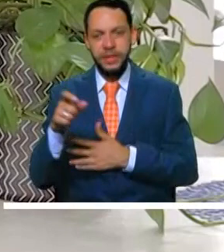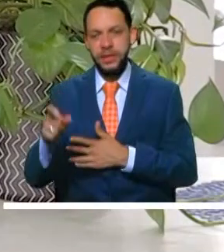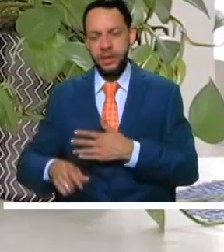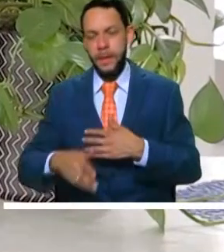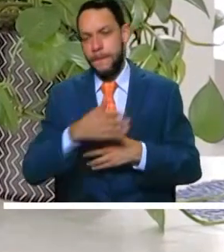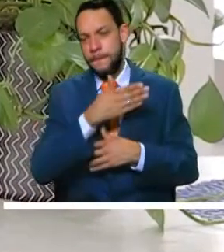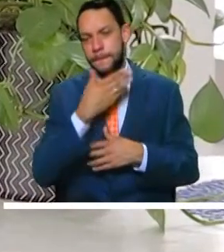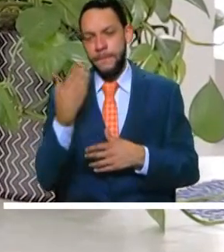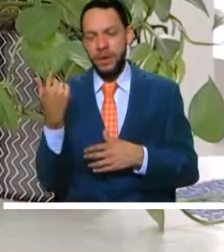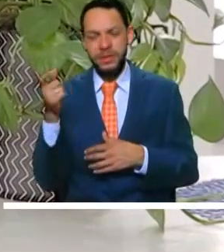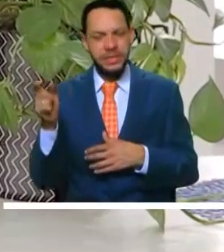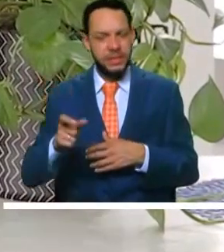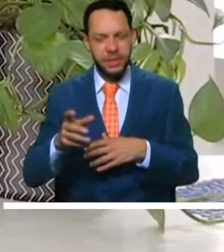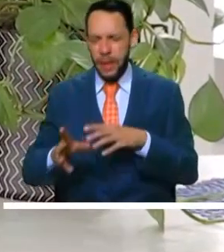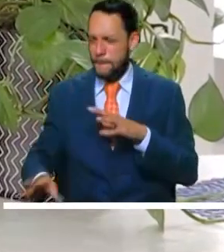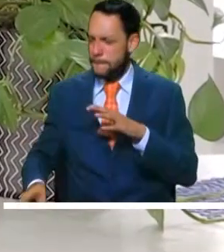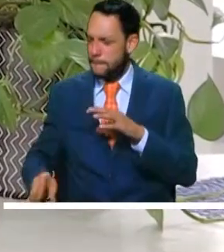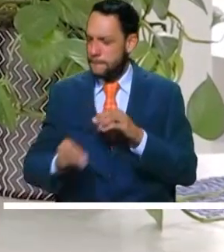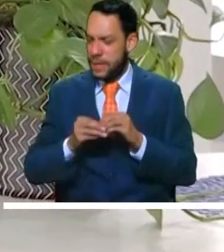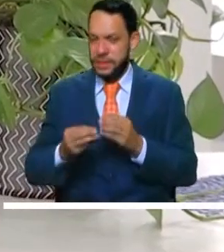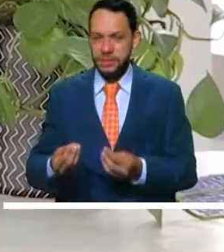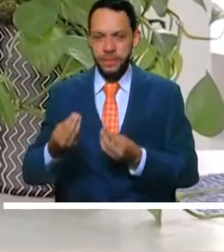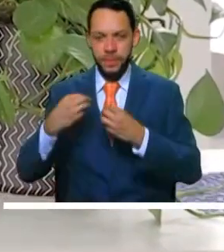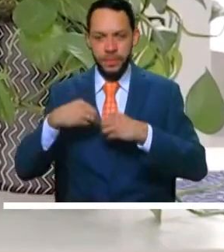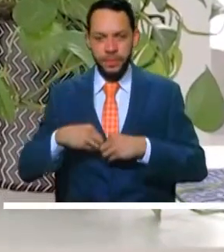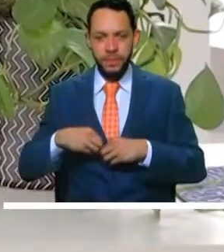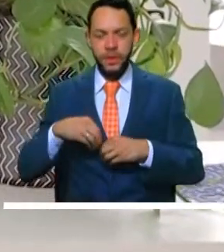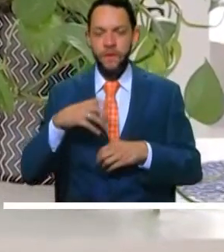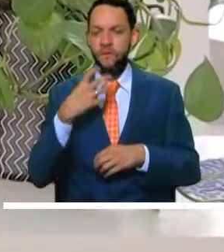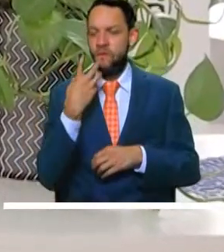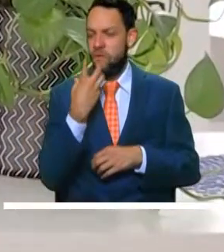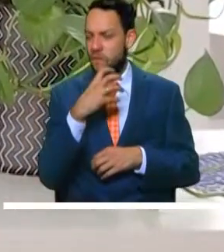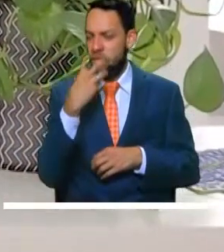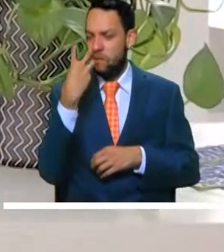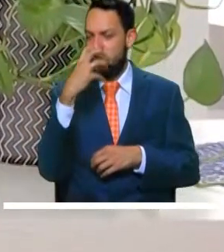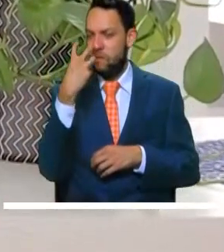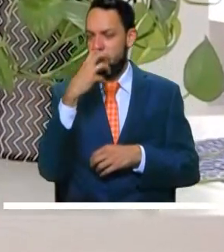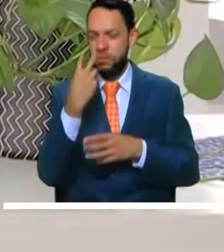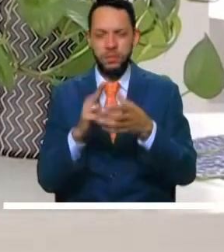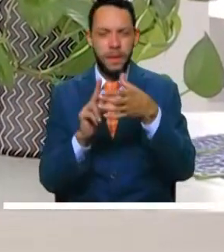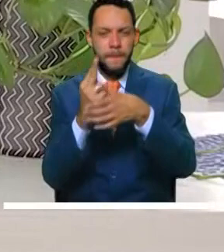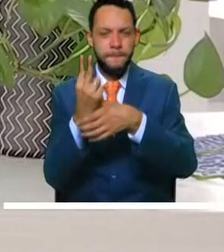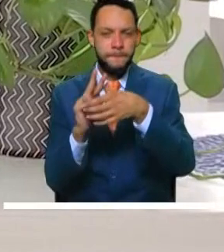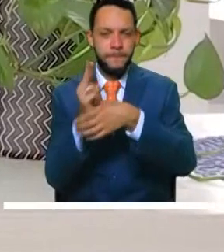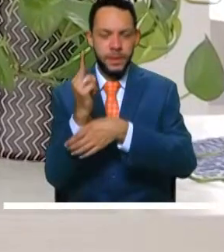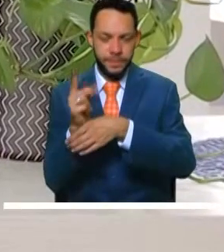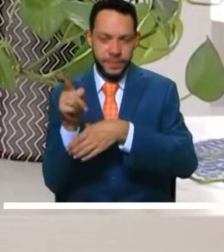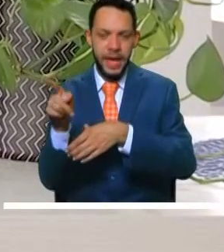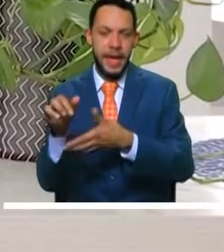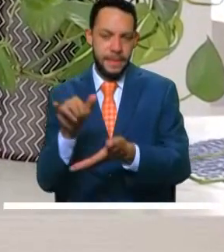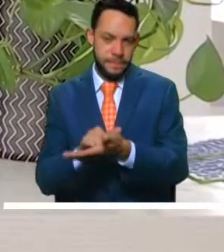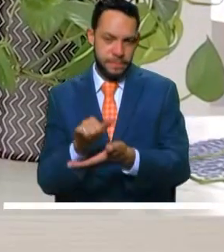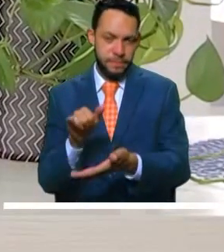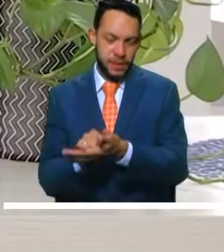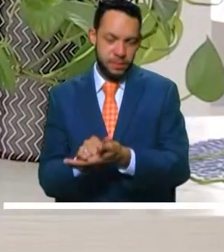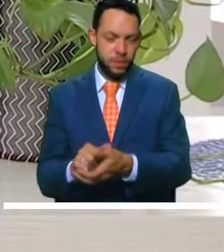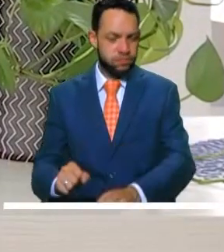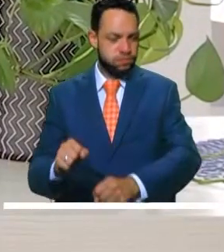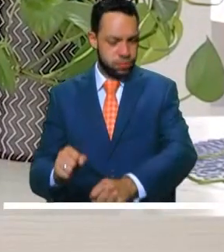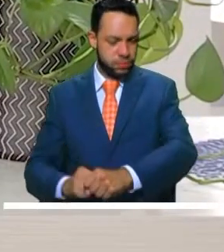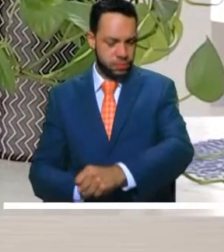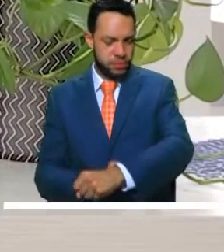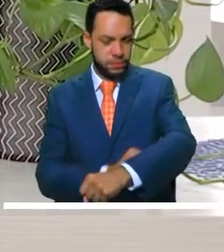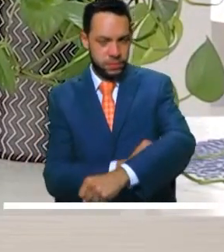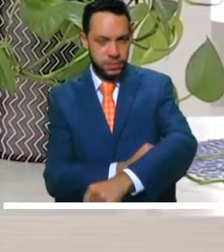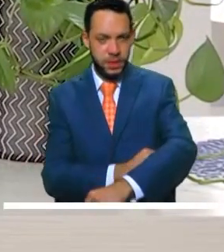nuestra alimentación, lo más rico que debe tener son las frutas y vegetales, de donde vienen los probióticos para estas